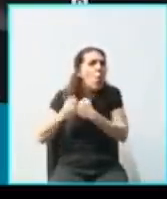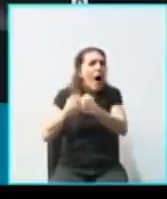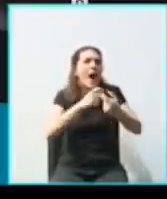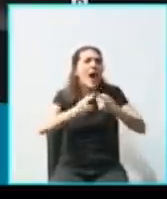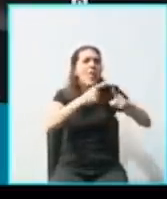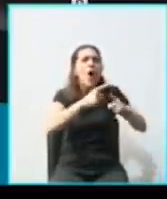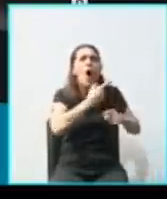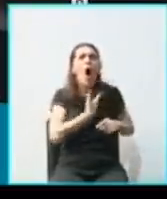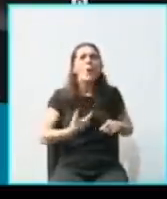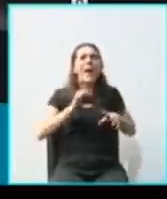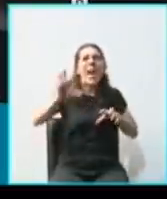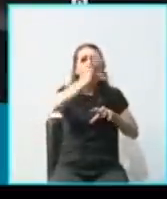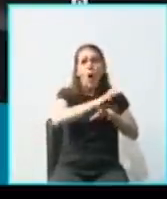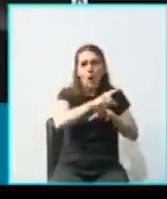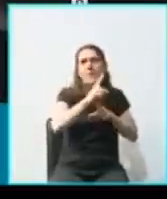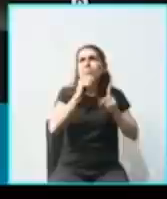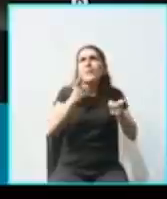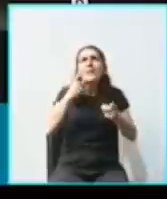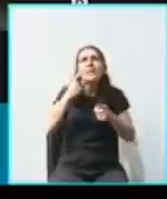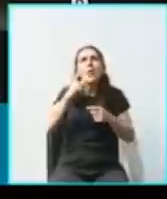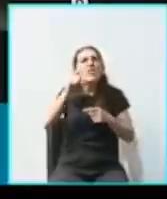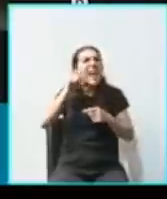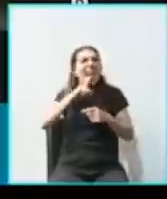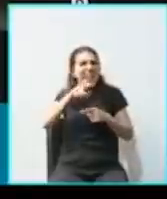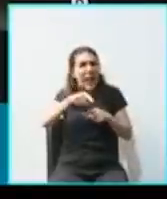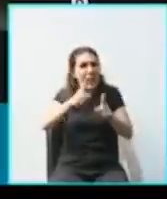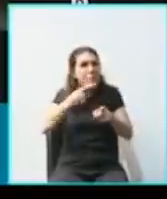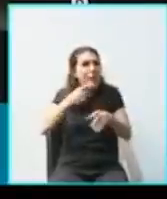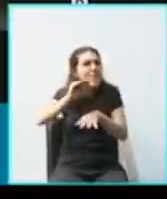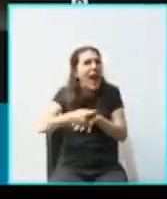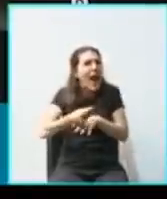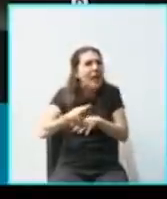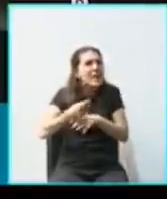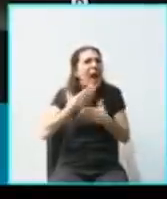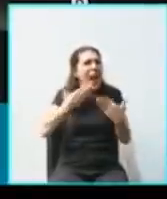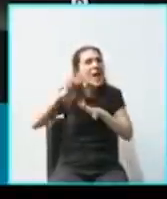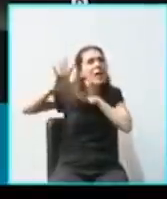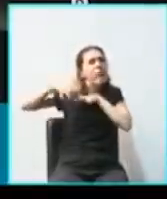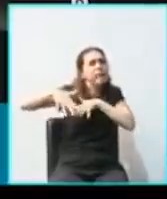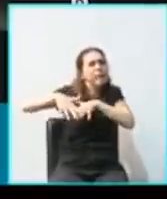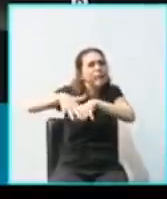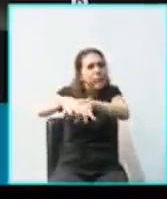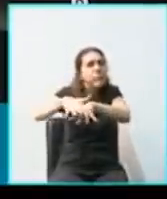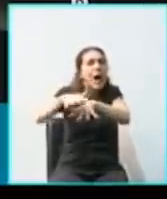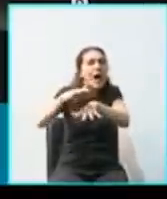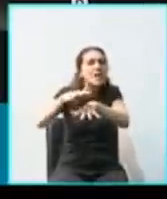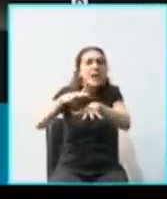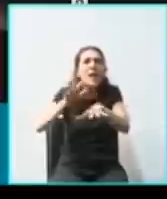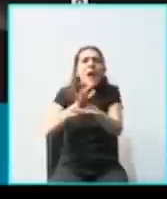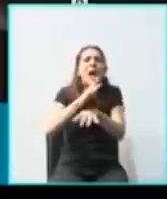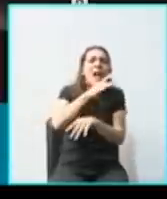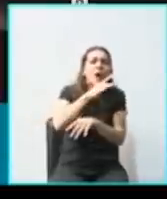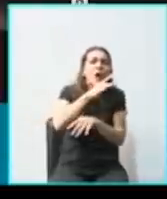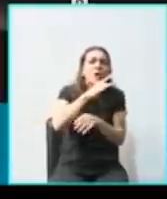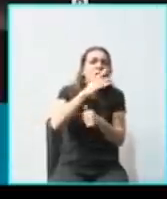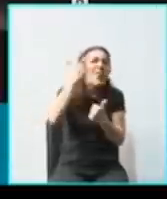firmado todo el triunvirato de la CGT y que fracasó por la inmensa manifestación popular del 14 y 18 de